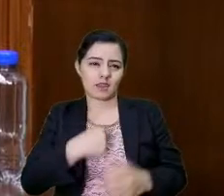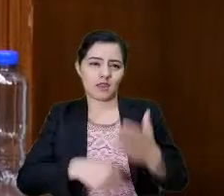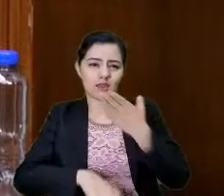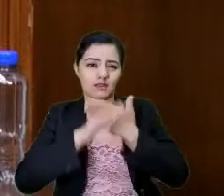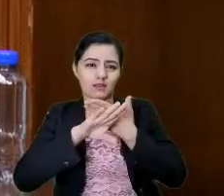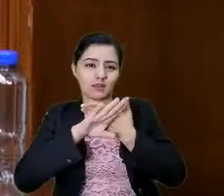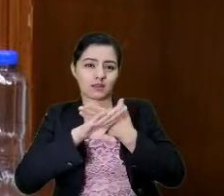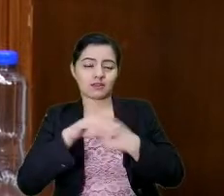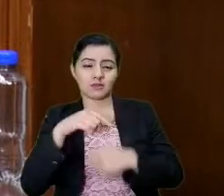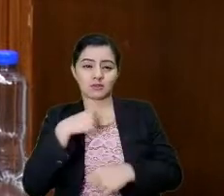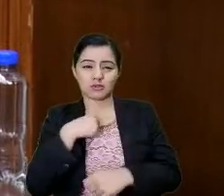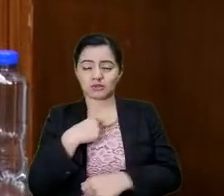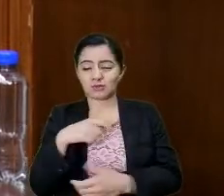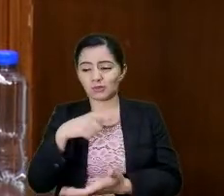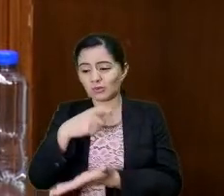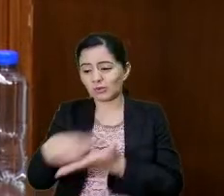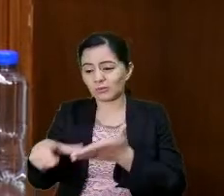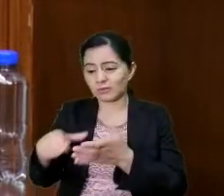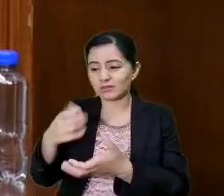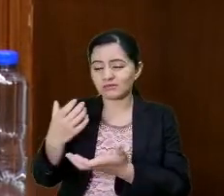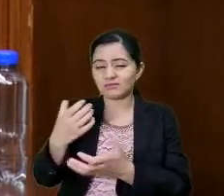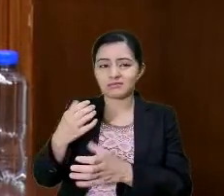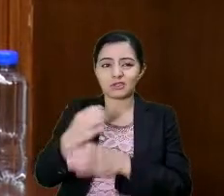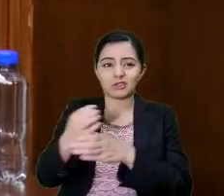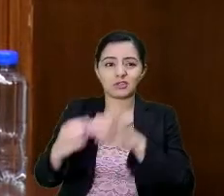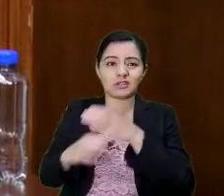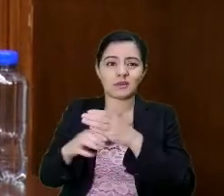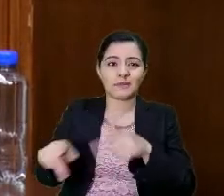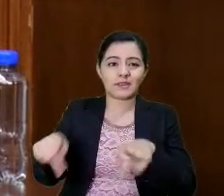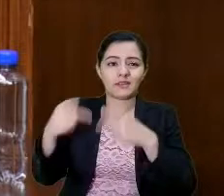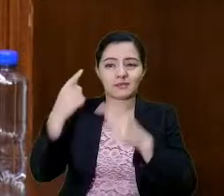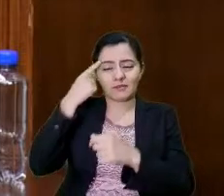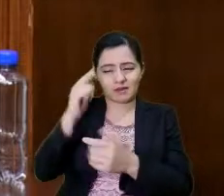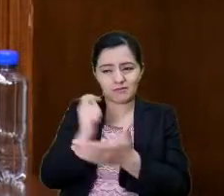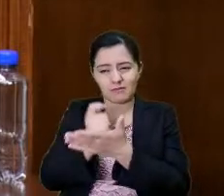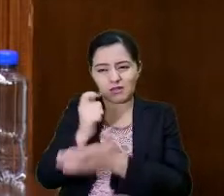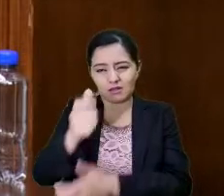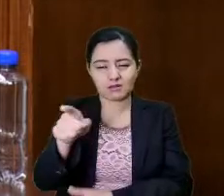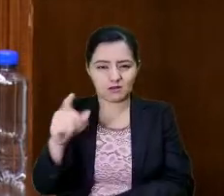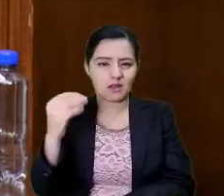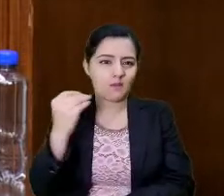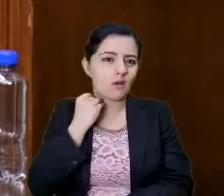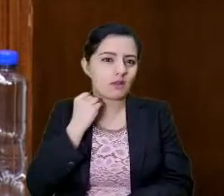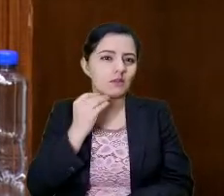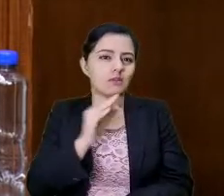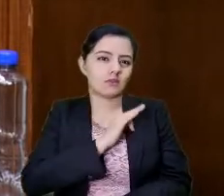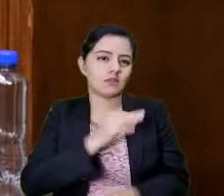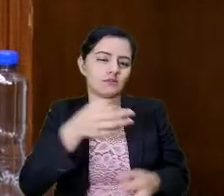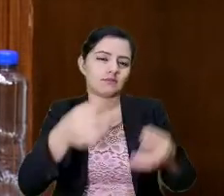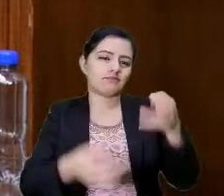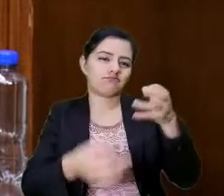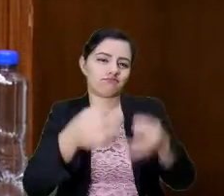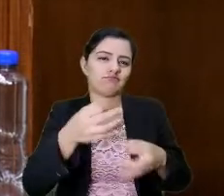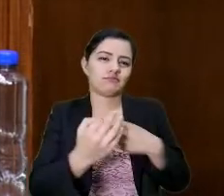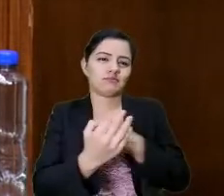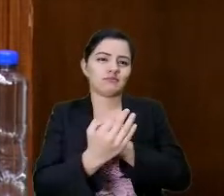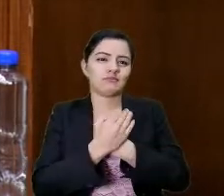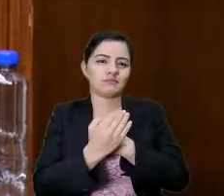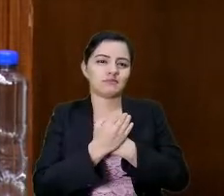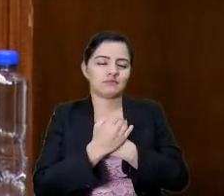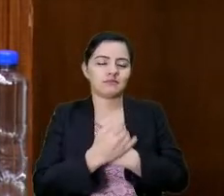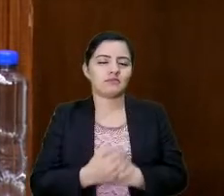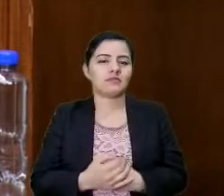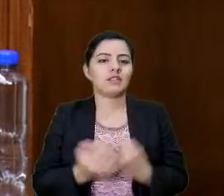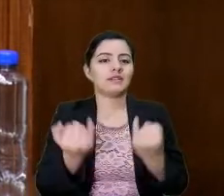con la esperanza de que su asunto se resuelva. Hablemos también de los excesivos privilegios que transgreden con